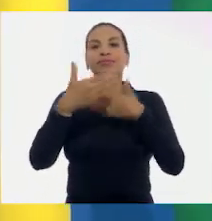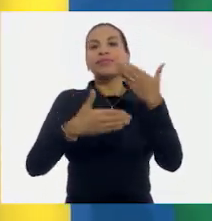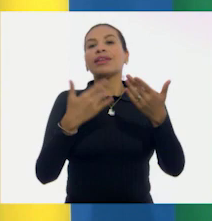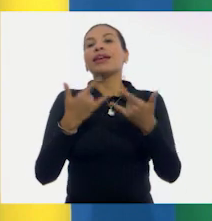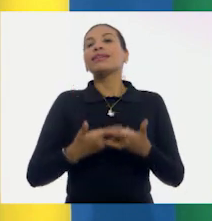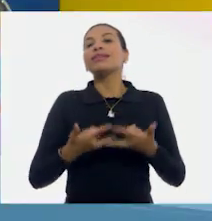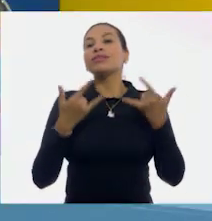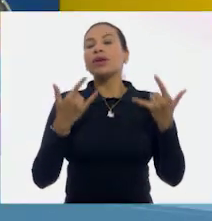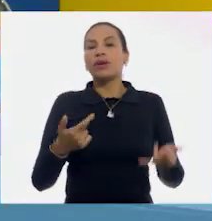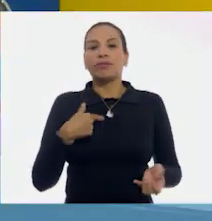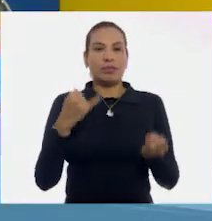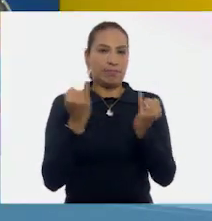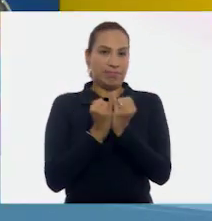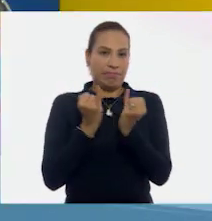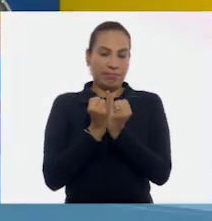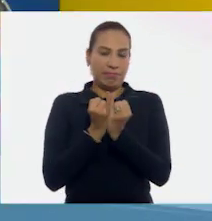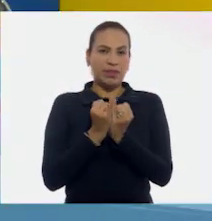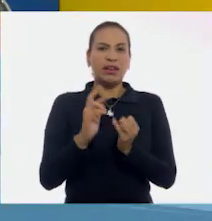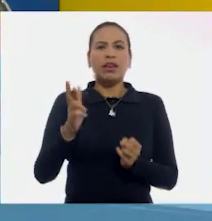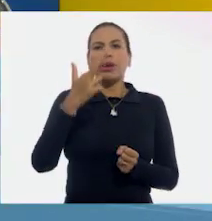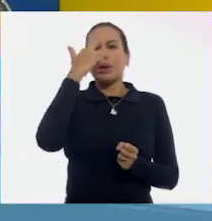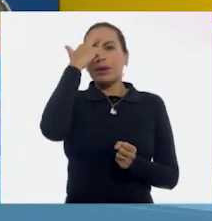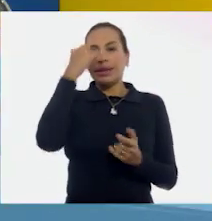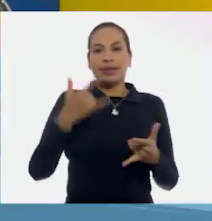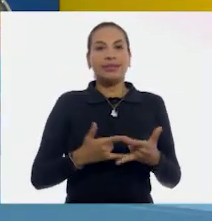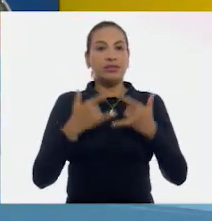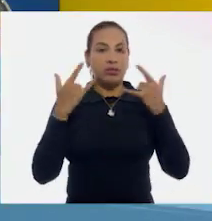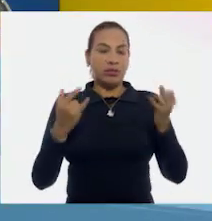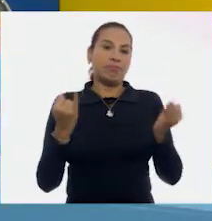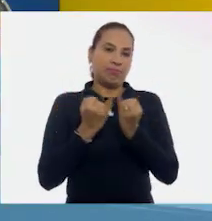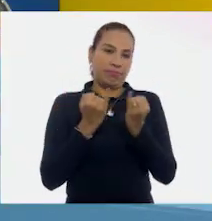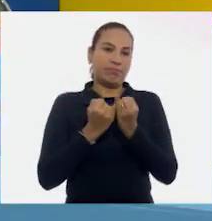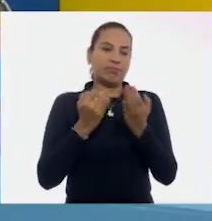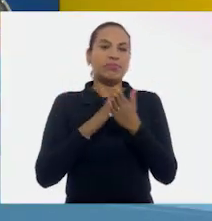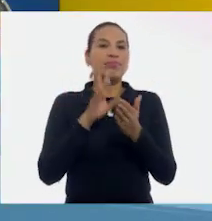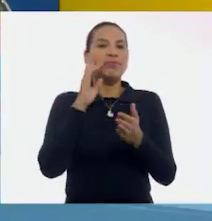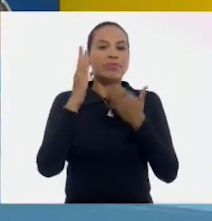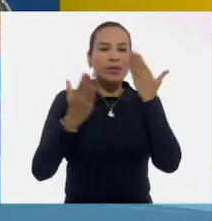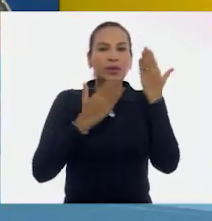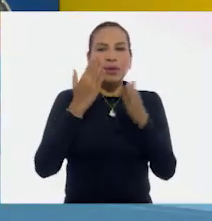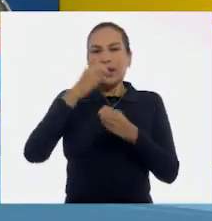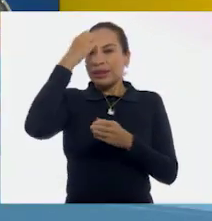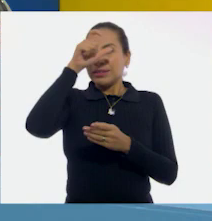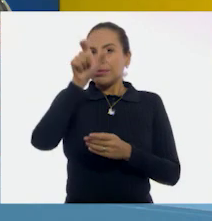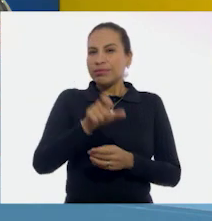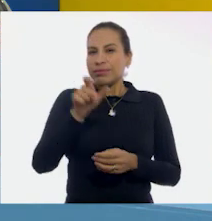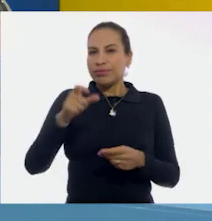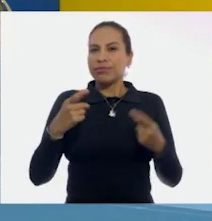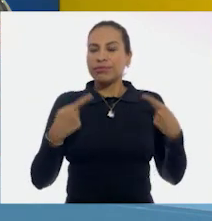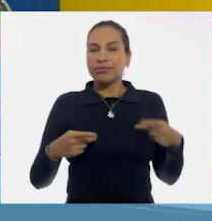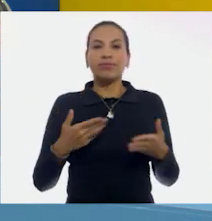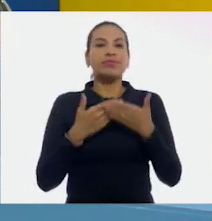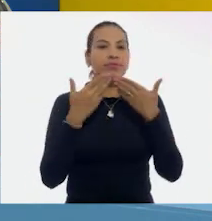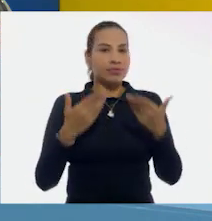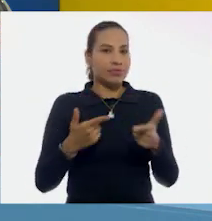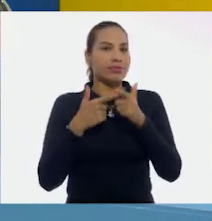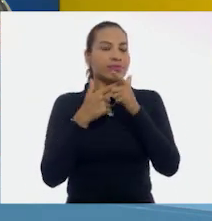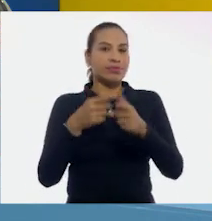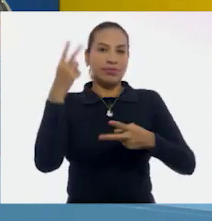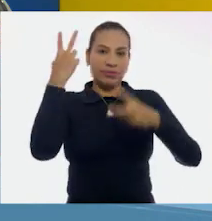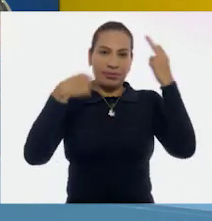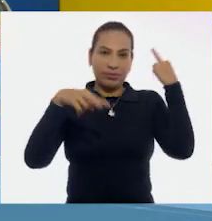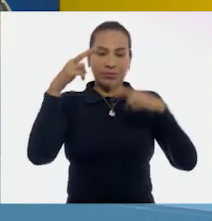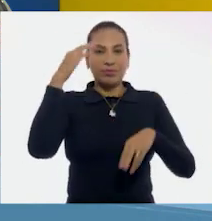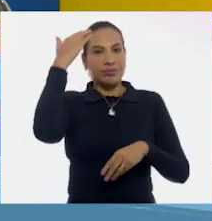históricos. A mí también. Recordemos que la historia también estudia la experiencia de las personas. Ahora, continuemos con los viajes